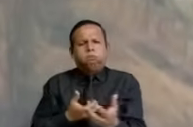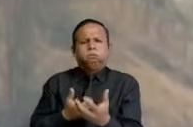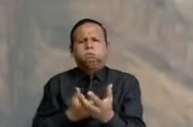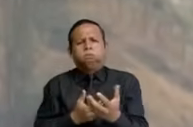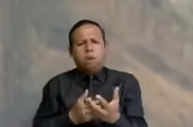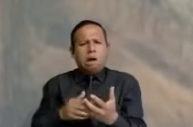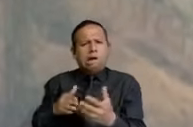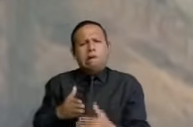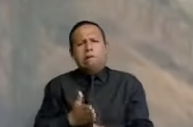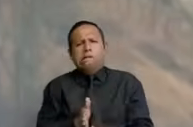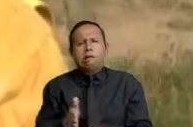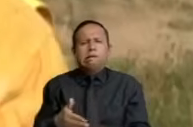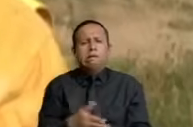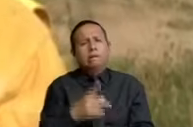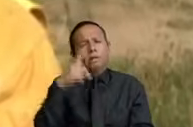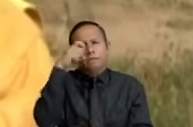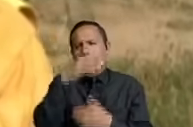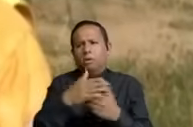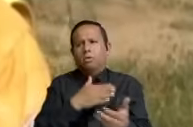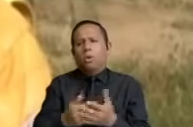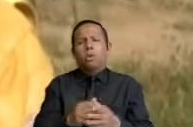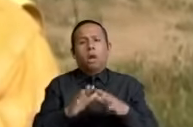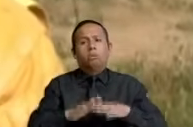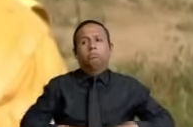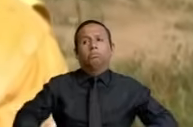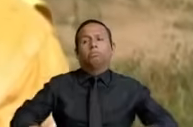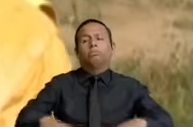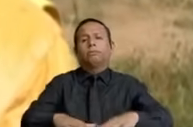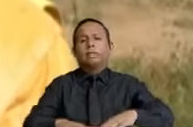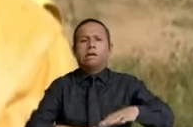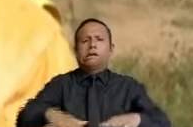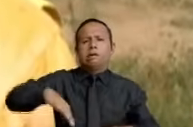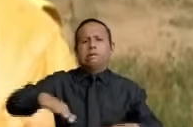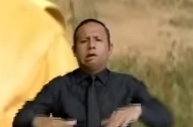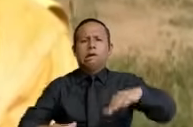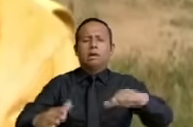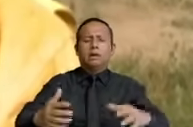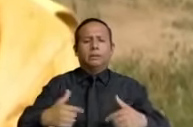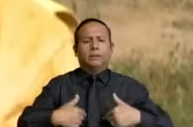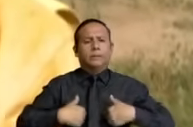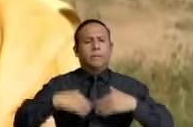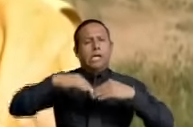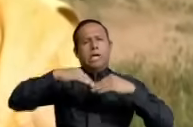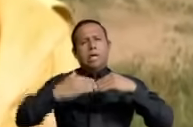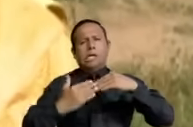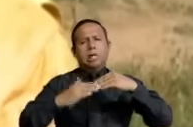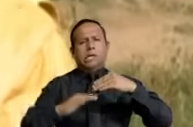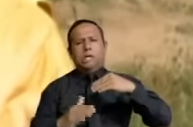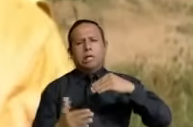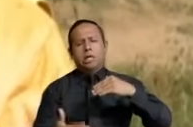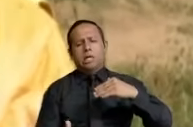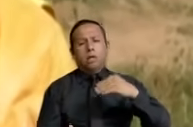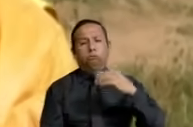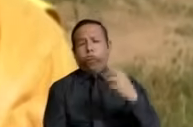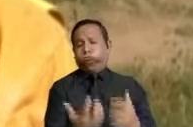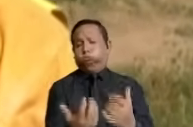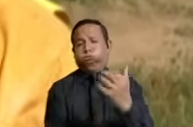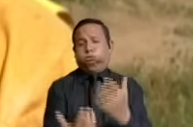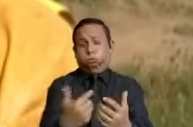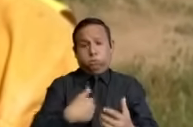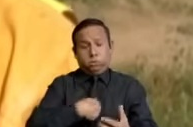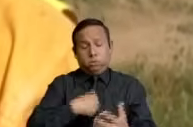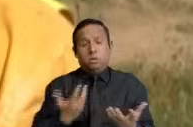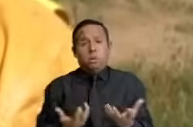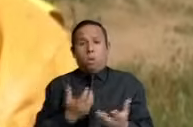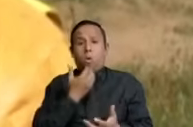de difícil acceso la topografía nos juega a nuestro favor es una pendiente razón por la cual se dificulta el ingreso